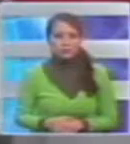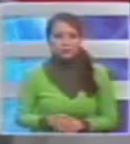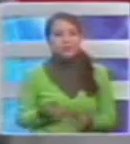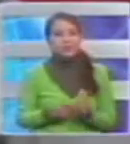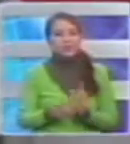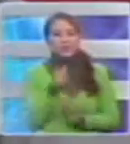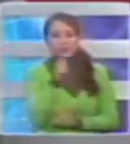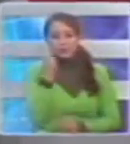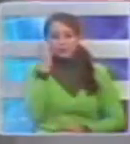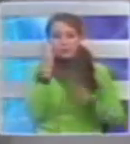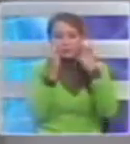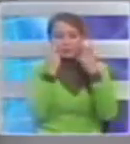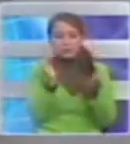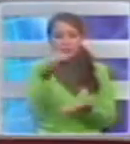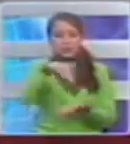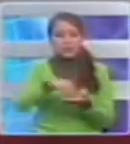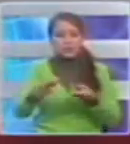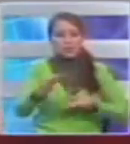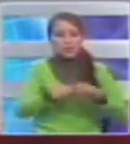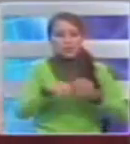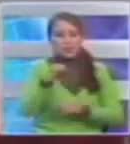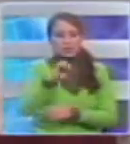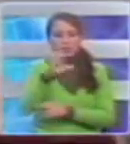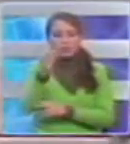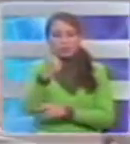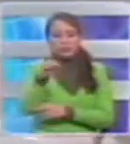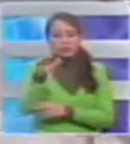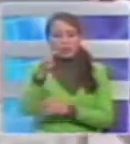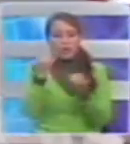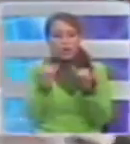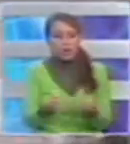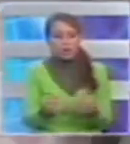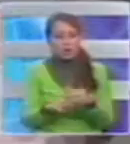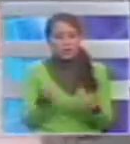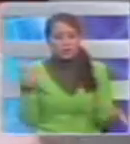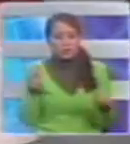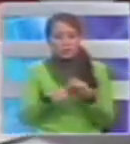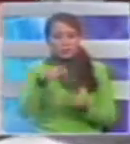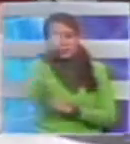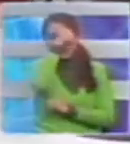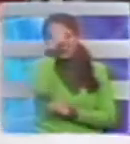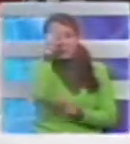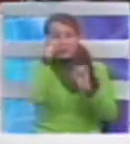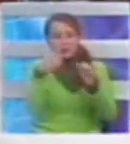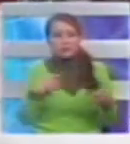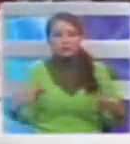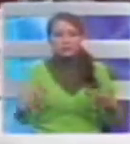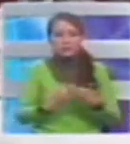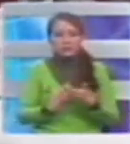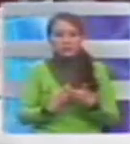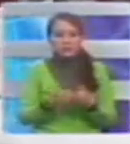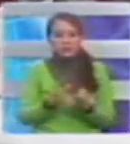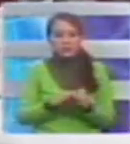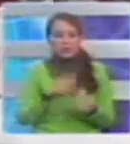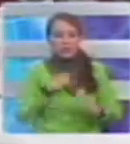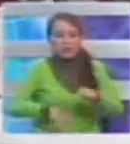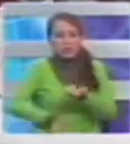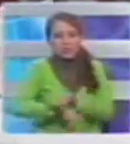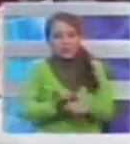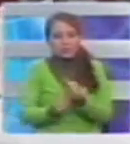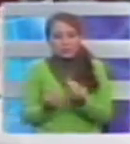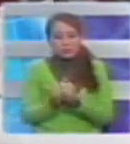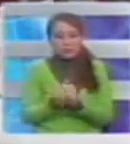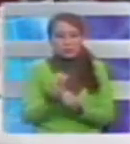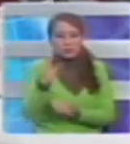Y para quienes visiten el Centro Comercial Mall del Sol desde hoy hasta el domingo, pues podrán unirse a la jornada deportiva que junto